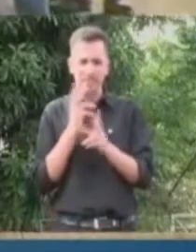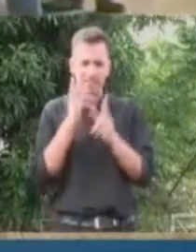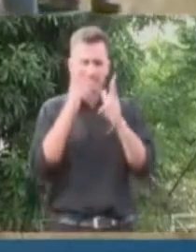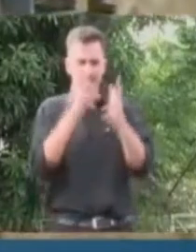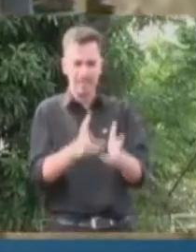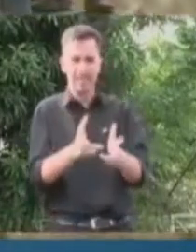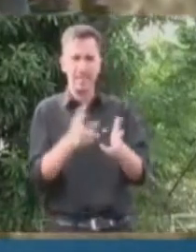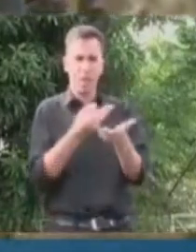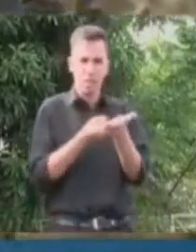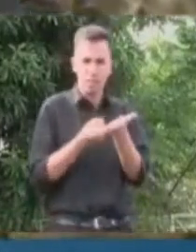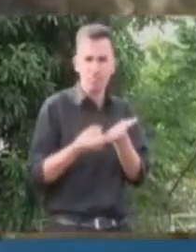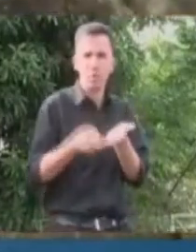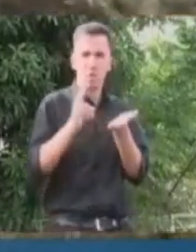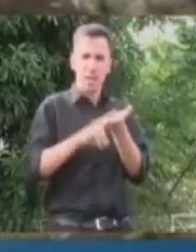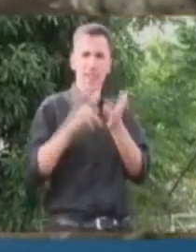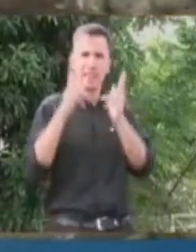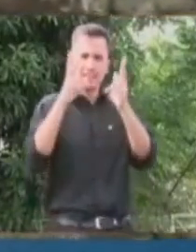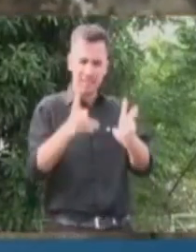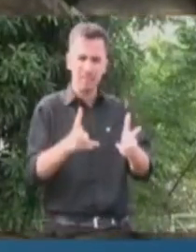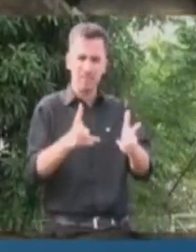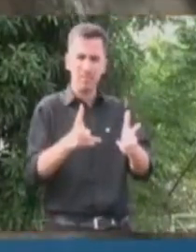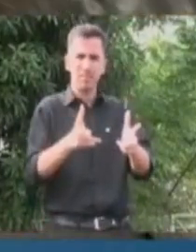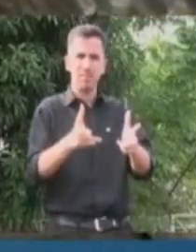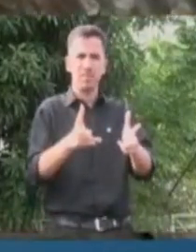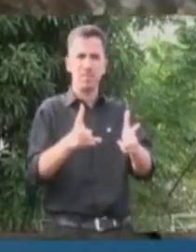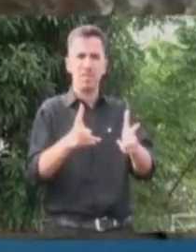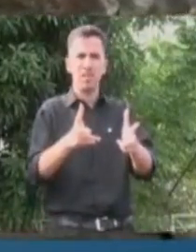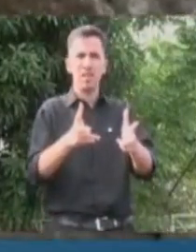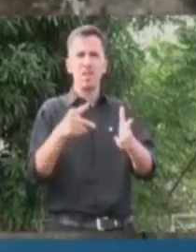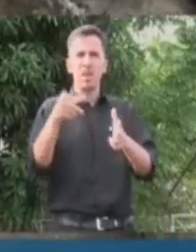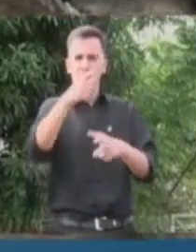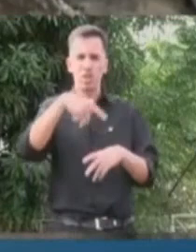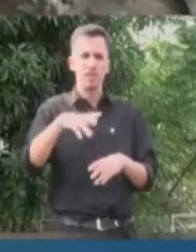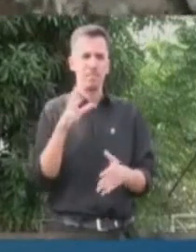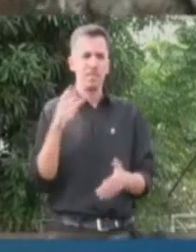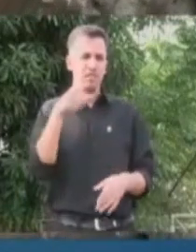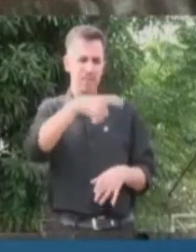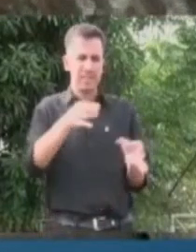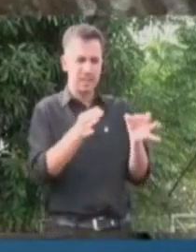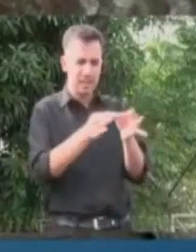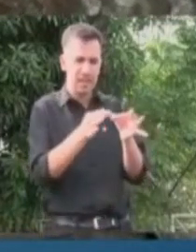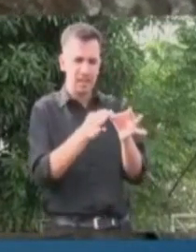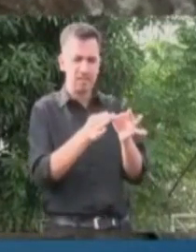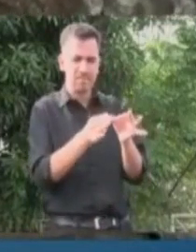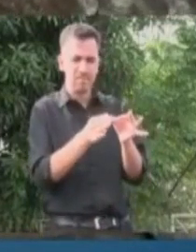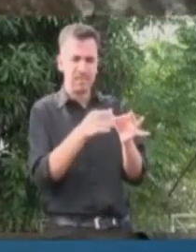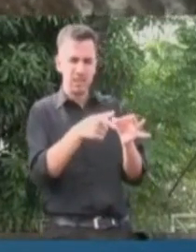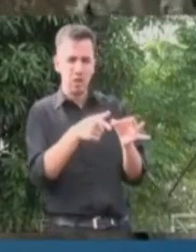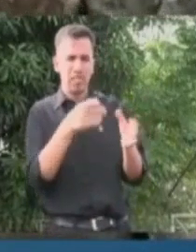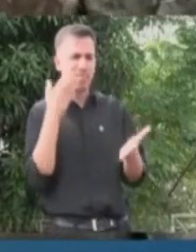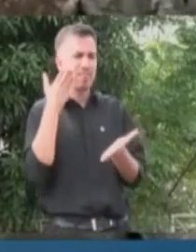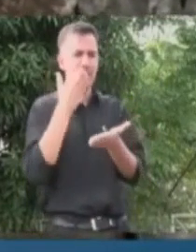reivindicar desde aquí, desde nuestro humilde lugar, nuestra soberanía sobre las Islas Malvinas,